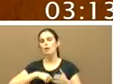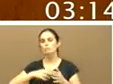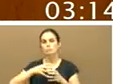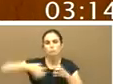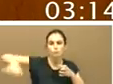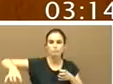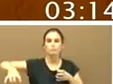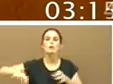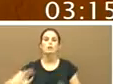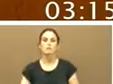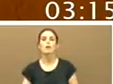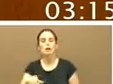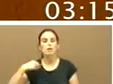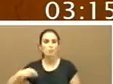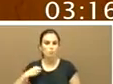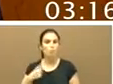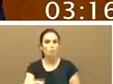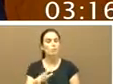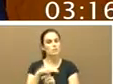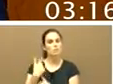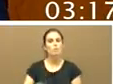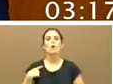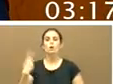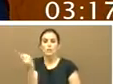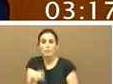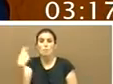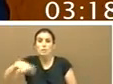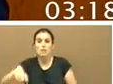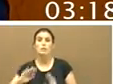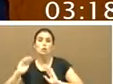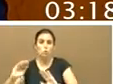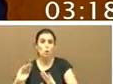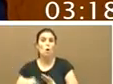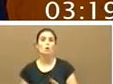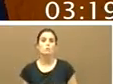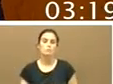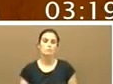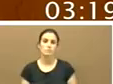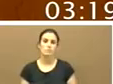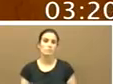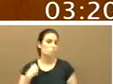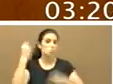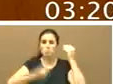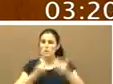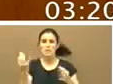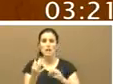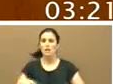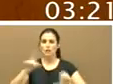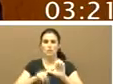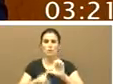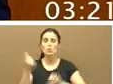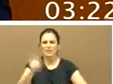Ante tales acontecimientos, grupo parlamentario y su presidente entienden que Extremadura y